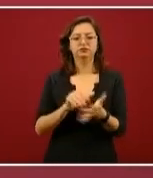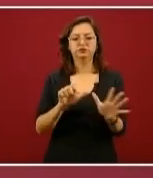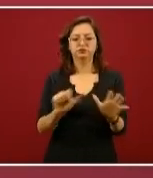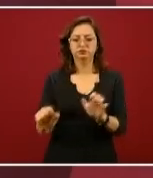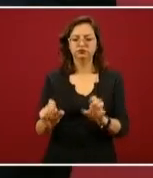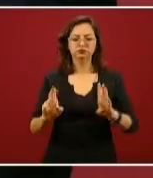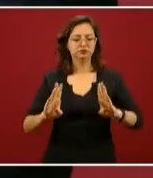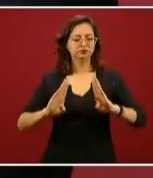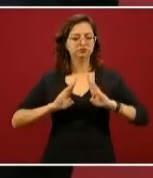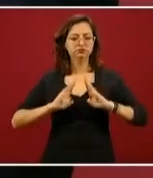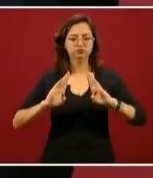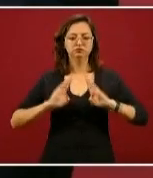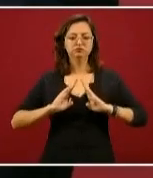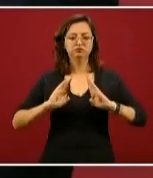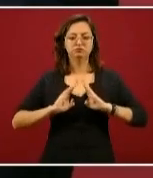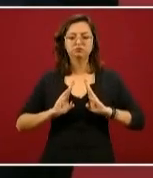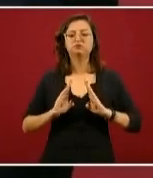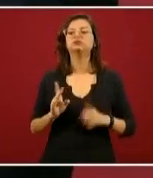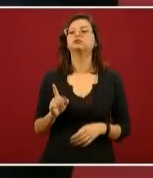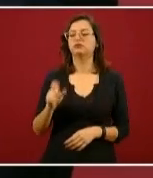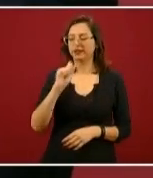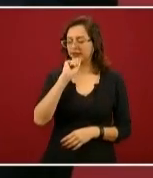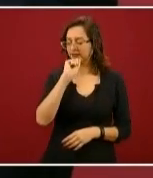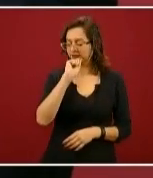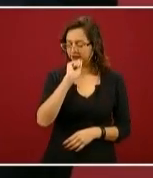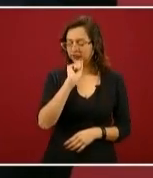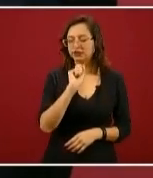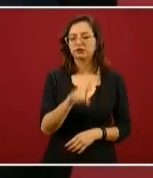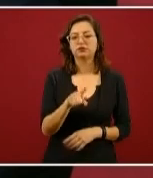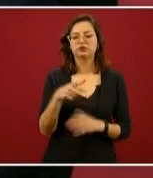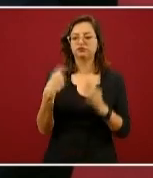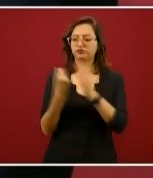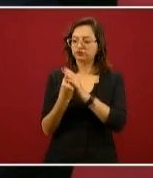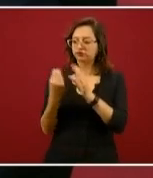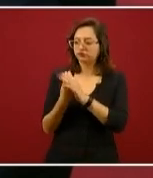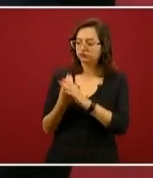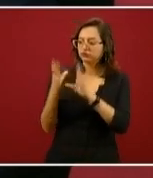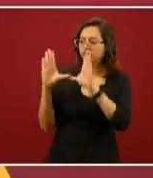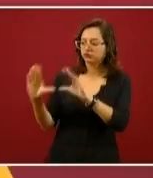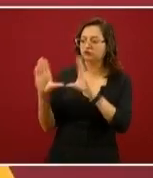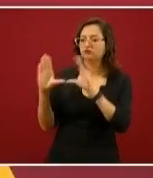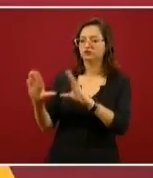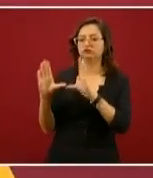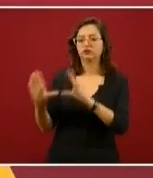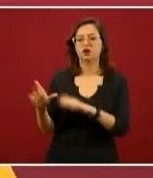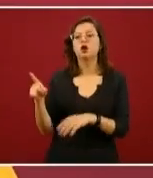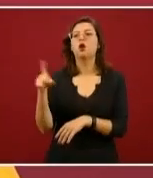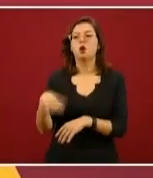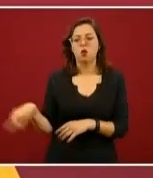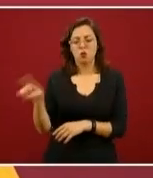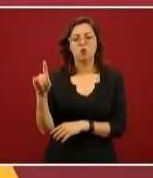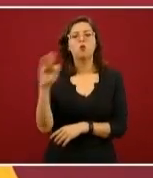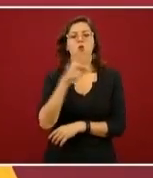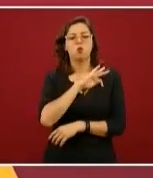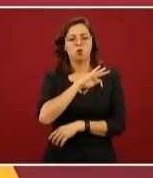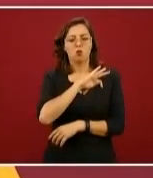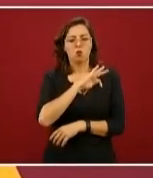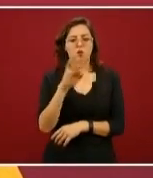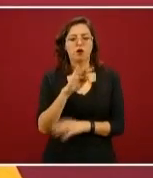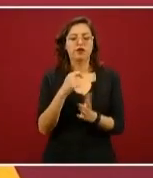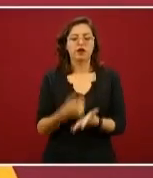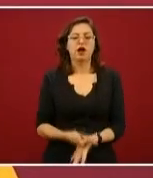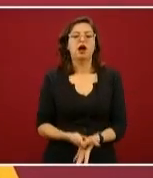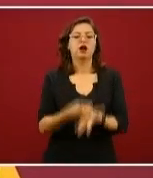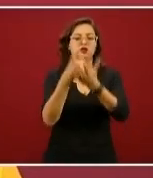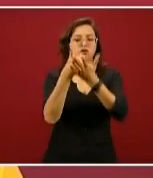soldados, son tropas que de alguna manera también con una capacitación que les demos nos pueden